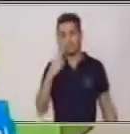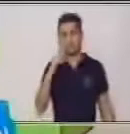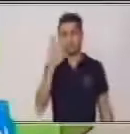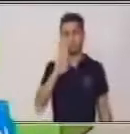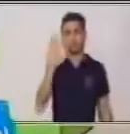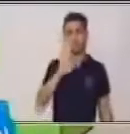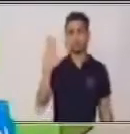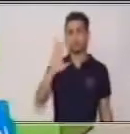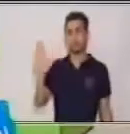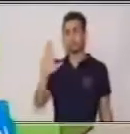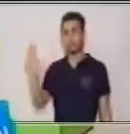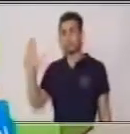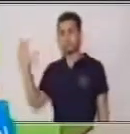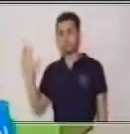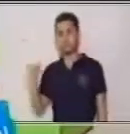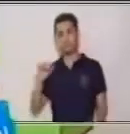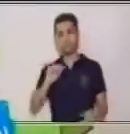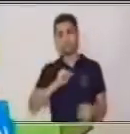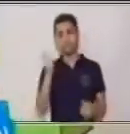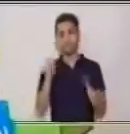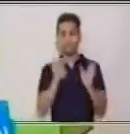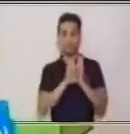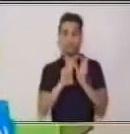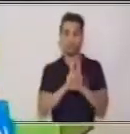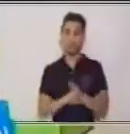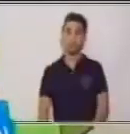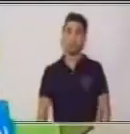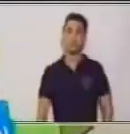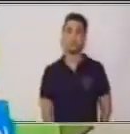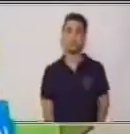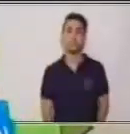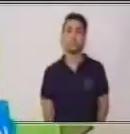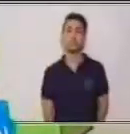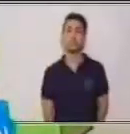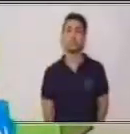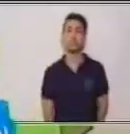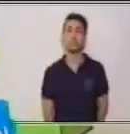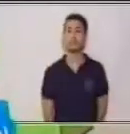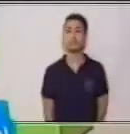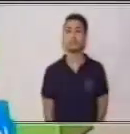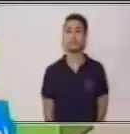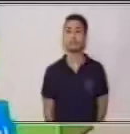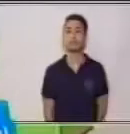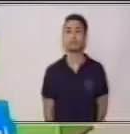borrar esta parte de acá para poder continuar.